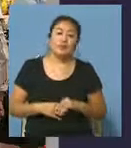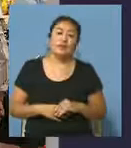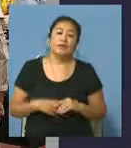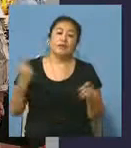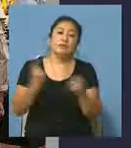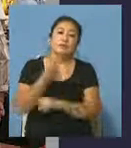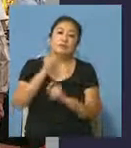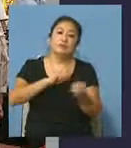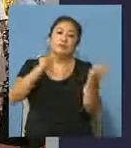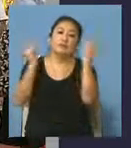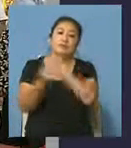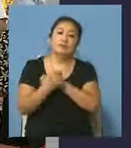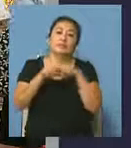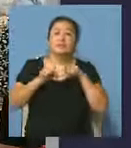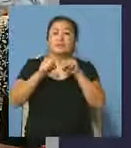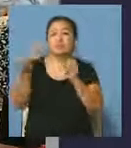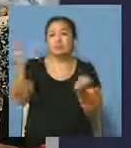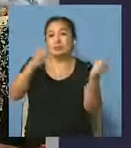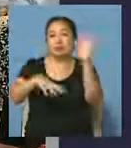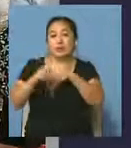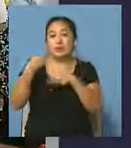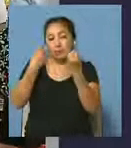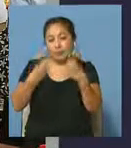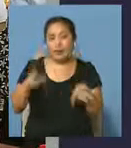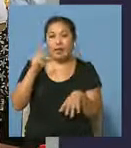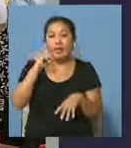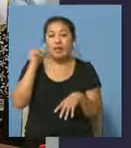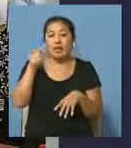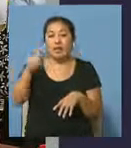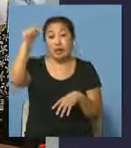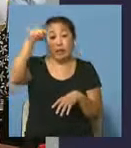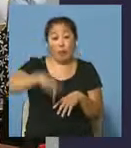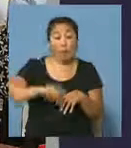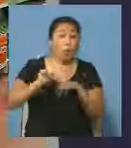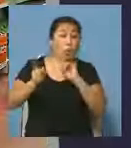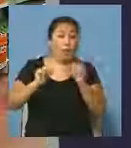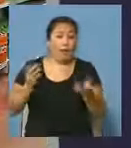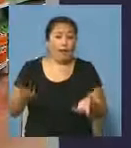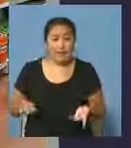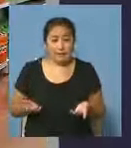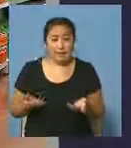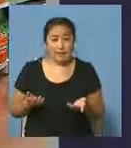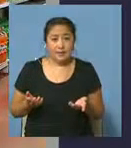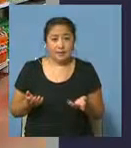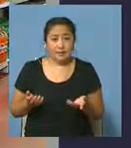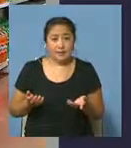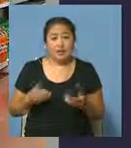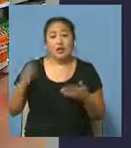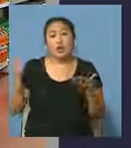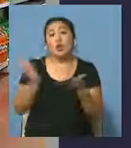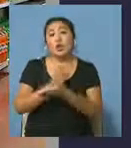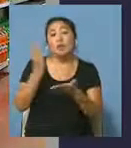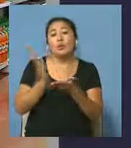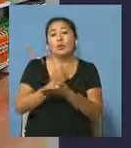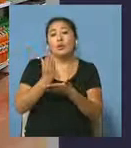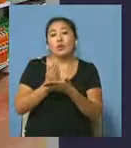Los principales cambios en los supermercados que se podrá notar a partir del día de hoy son: los productos de